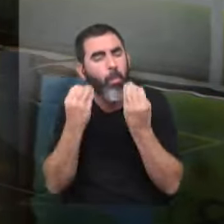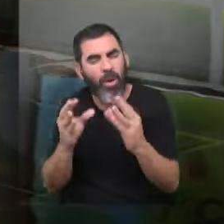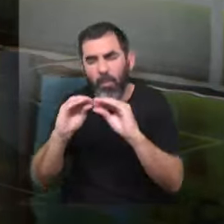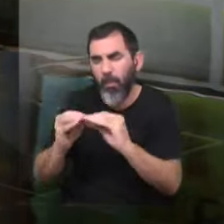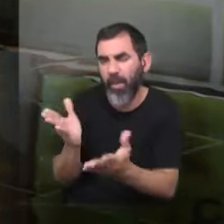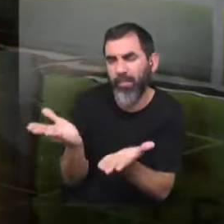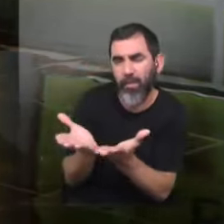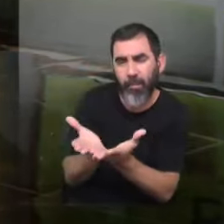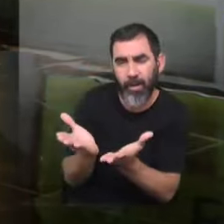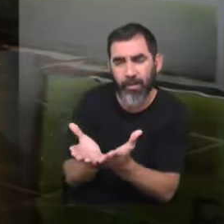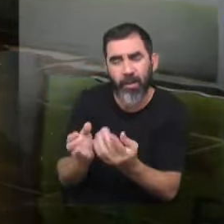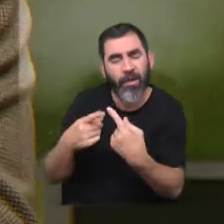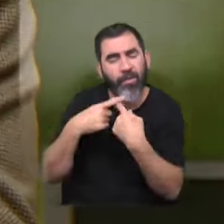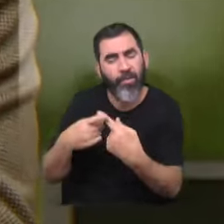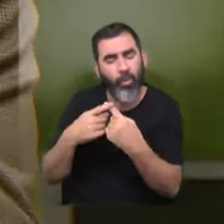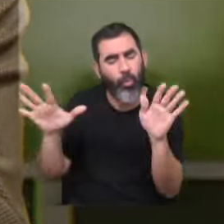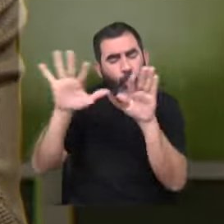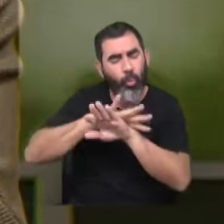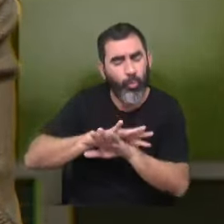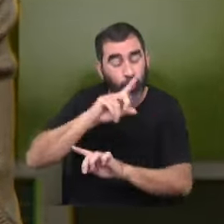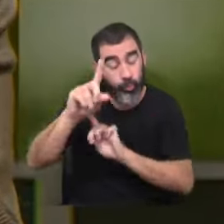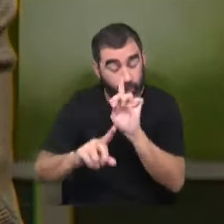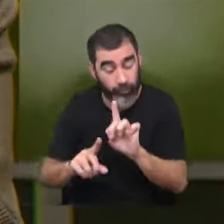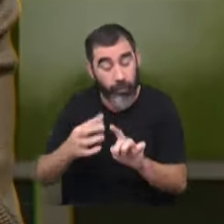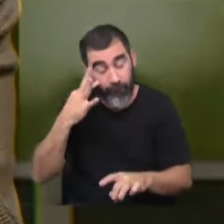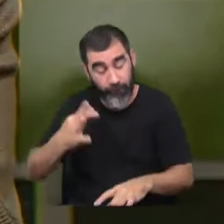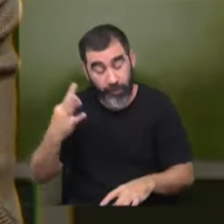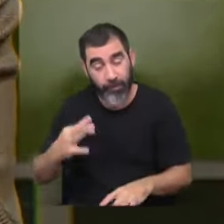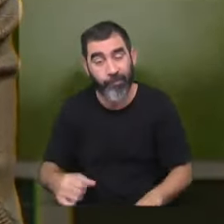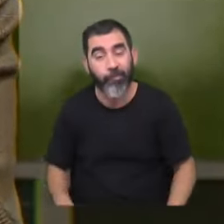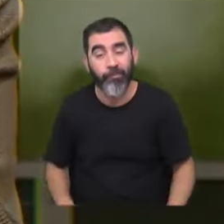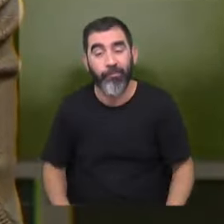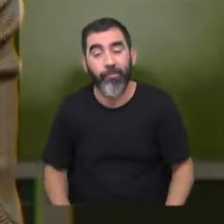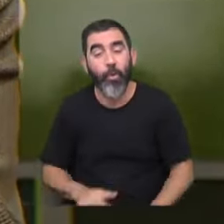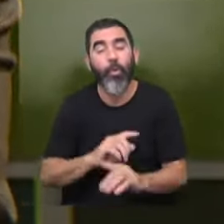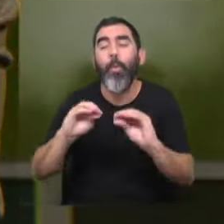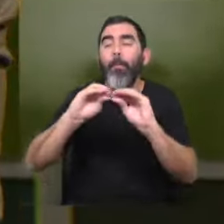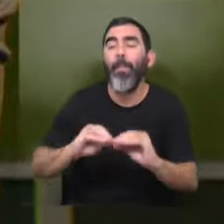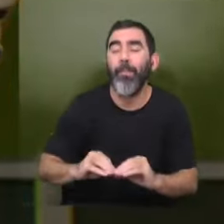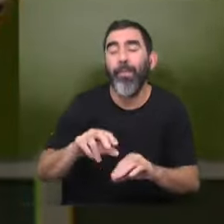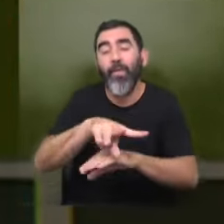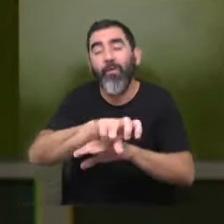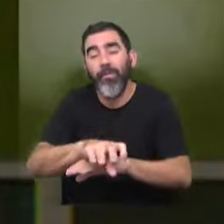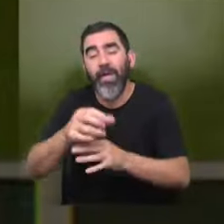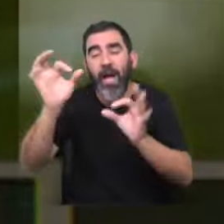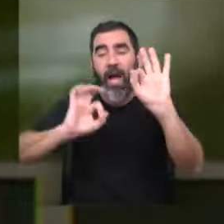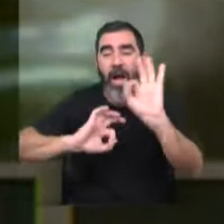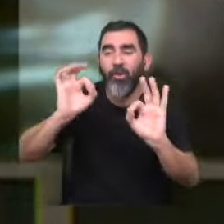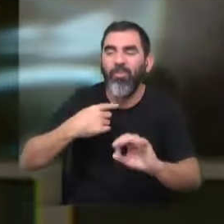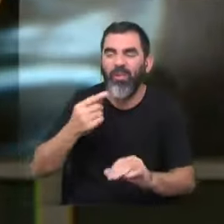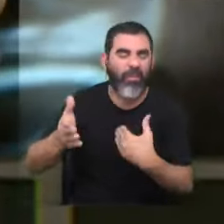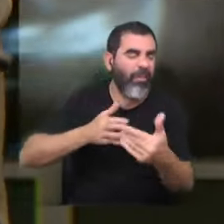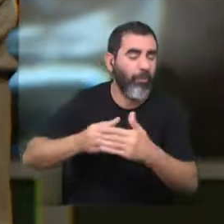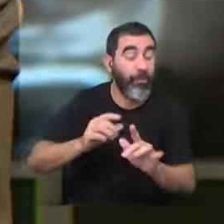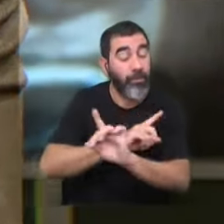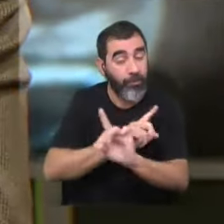generado una discusión un poquito confusa y realmente no es que la matemática o la física o la astronomía sean menos importantes, sino